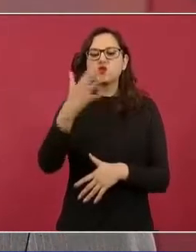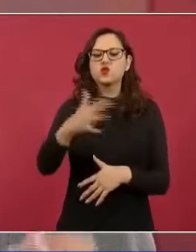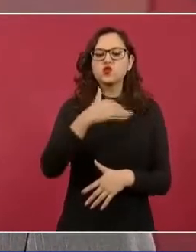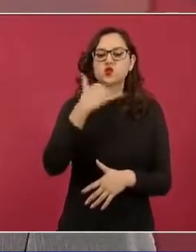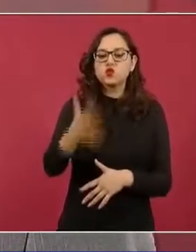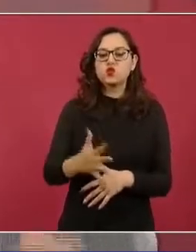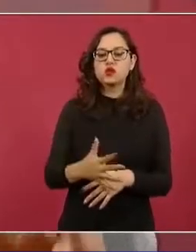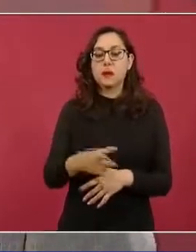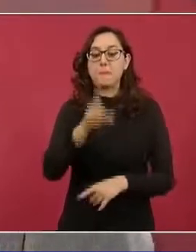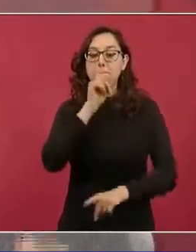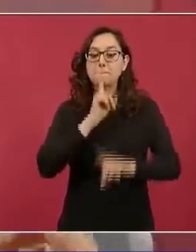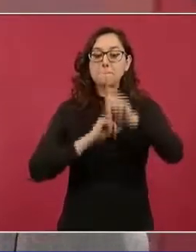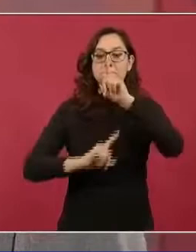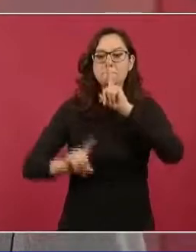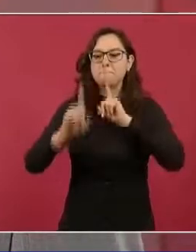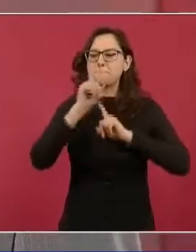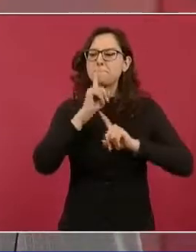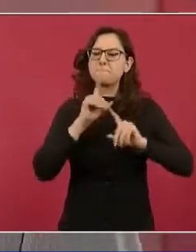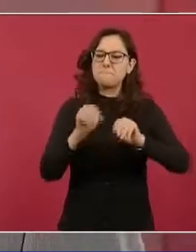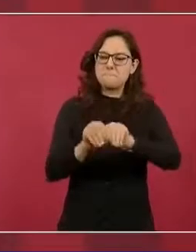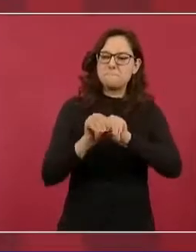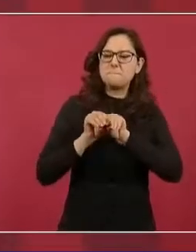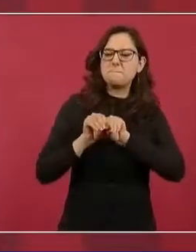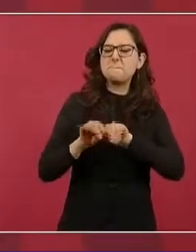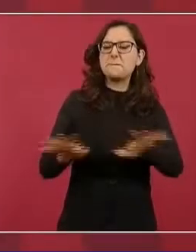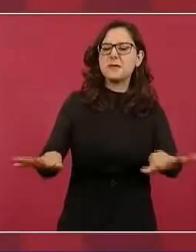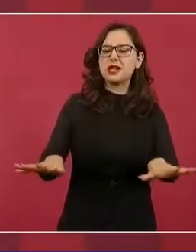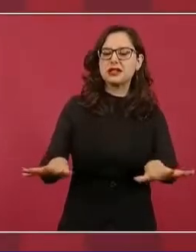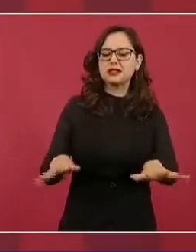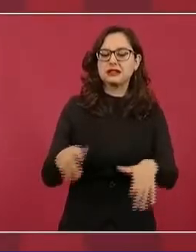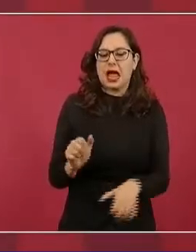La calumnia cuando no mancha tizna.